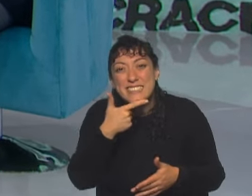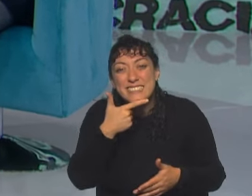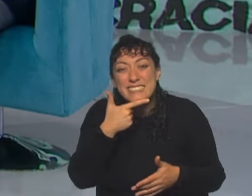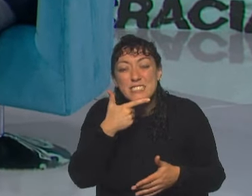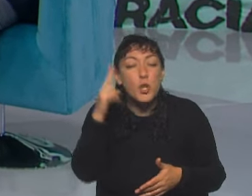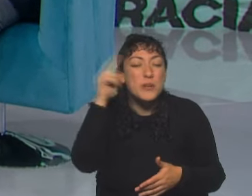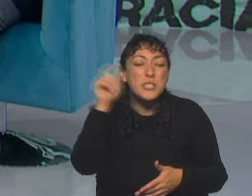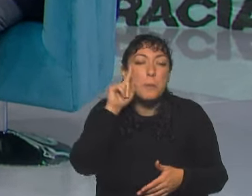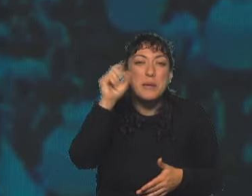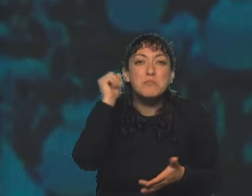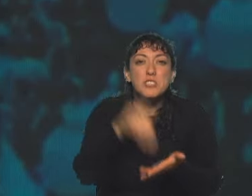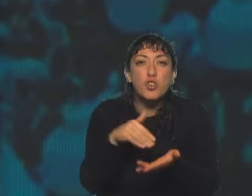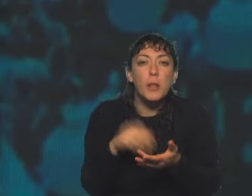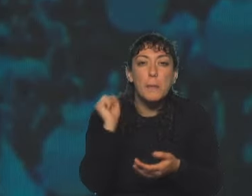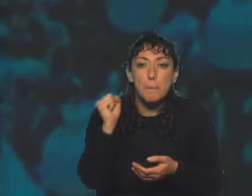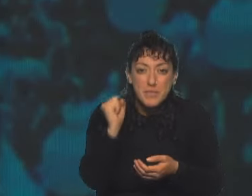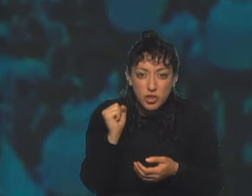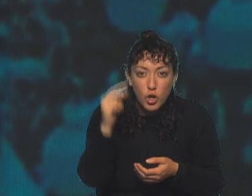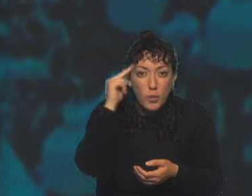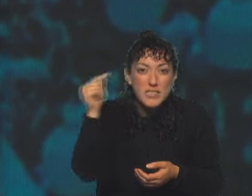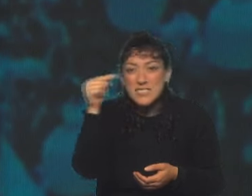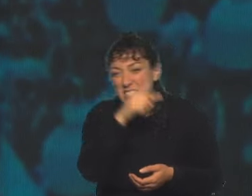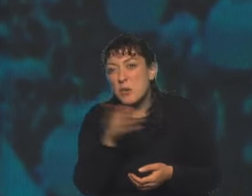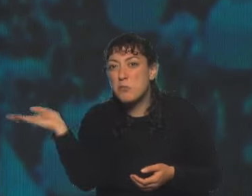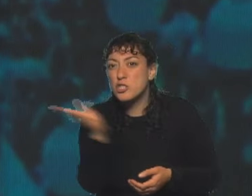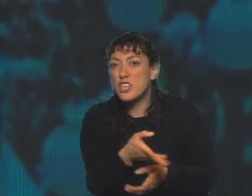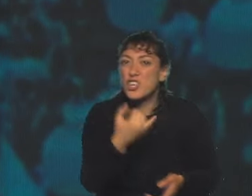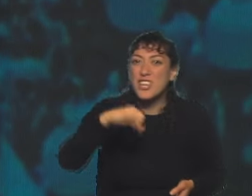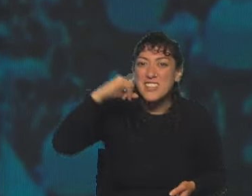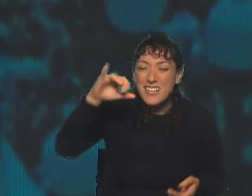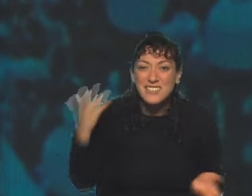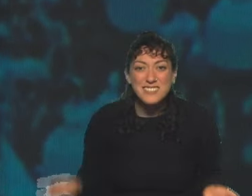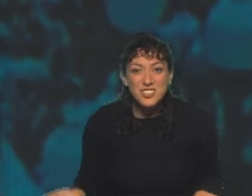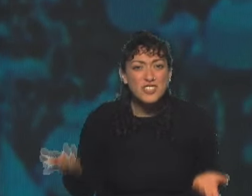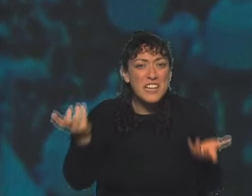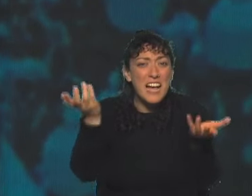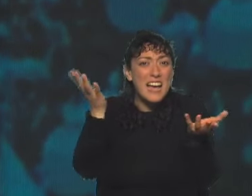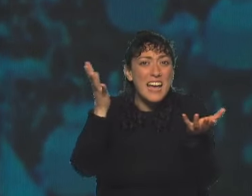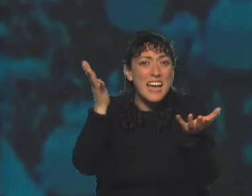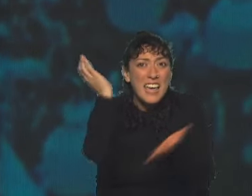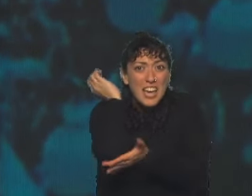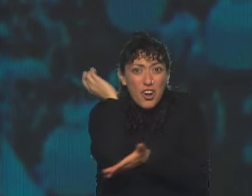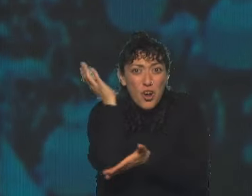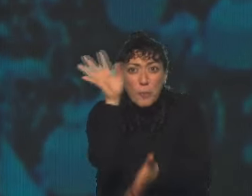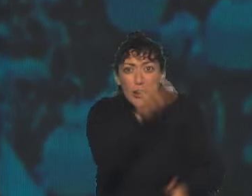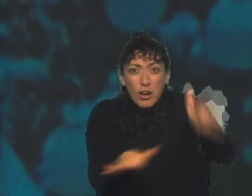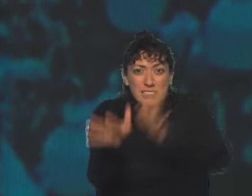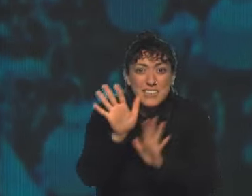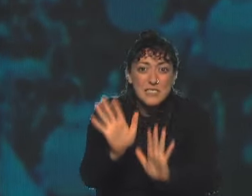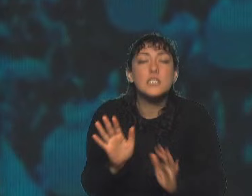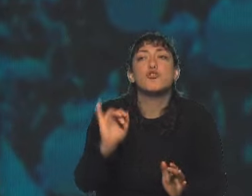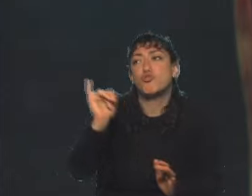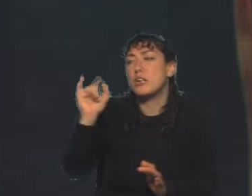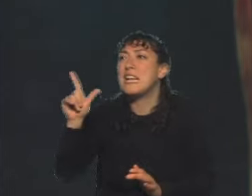17.900.000 millones de pesos al 97% de interés. Entonces, claro, con esa estructura económica, y sí, el litio nos va a